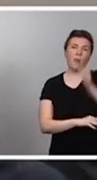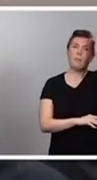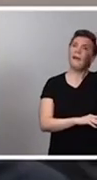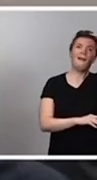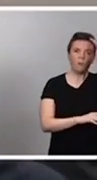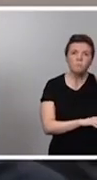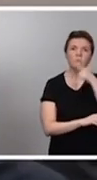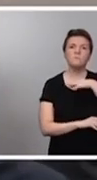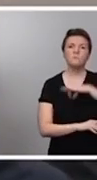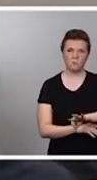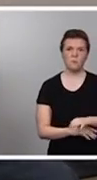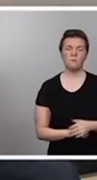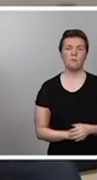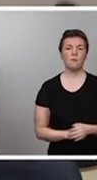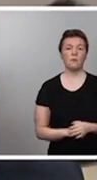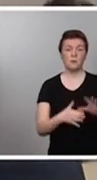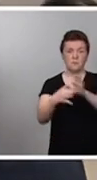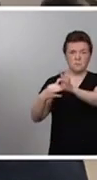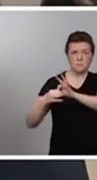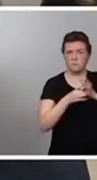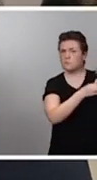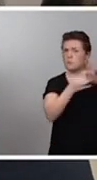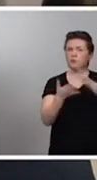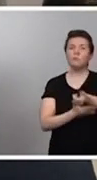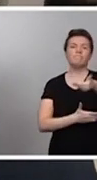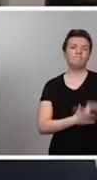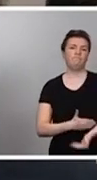particular la que instruyera estos delitos, porque evidentemente esto no se puede permitir.